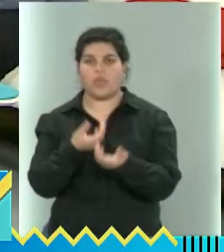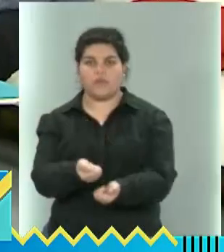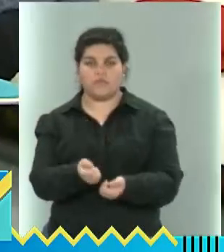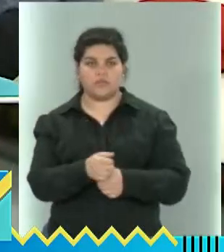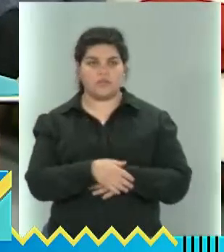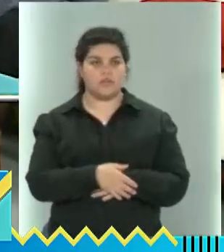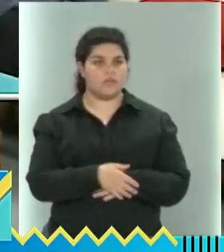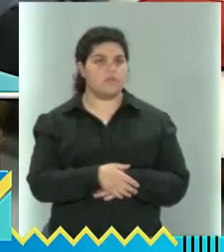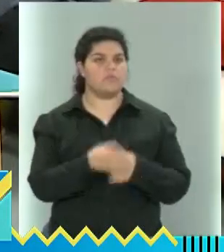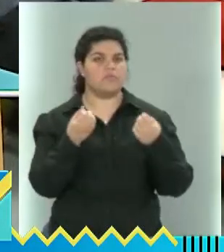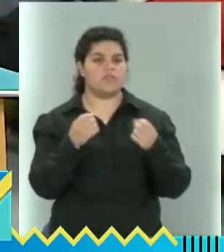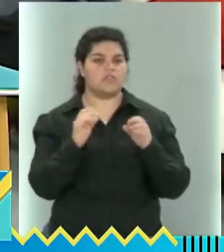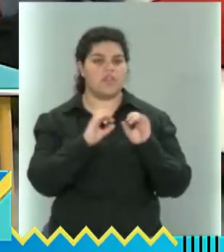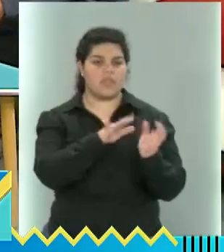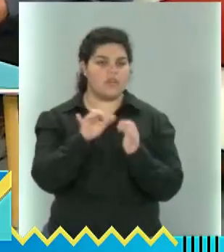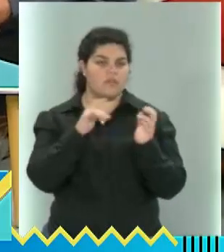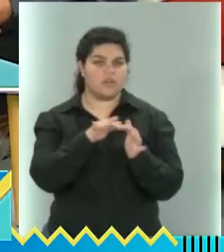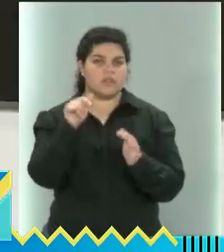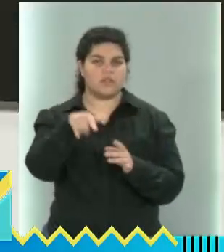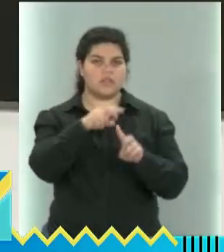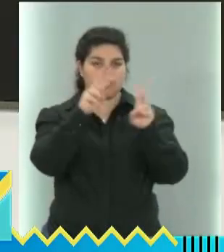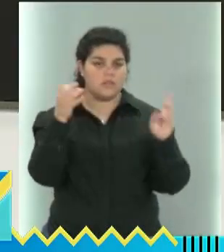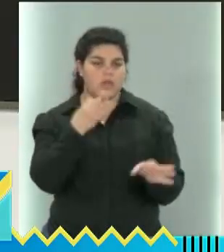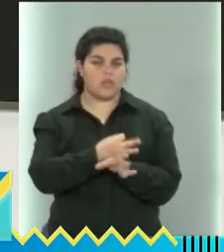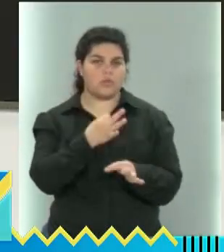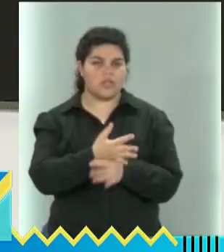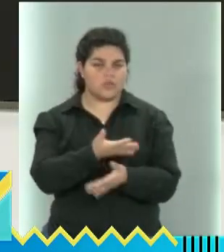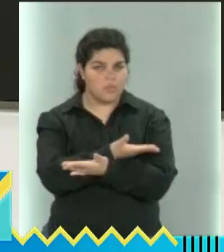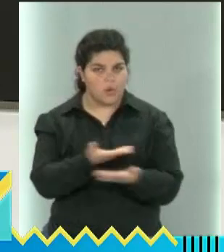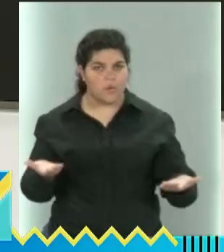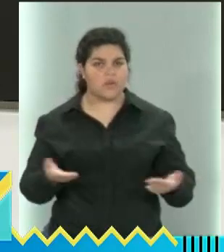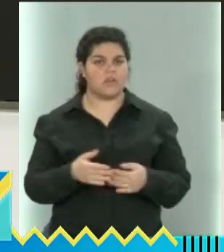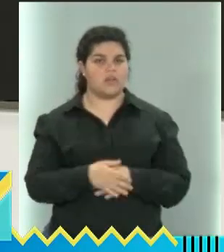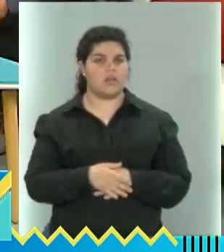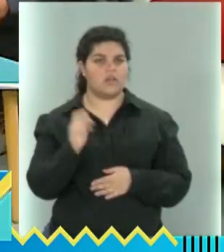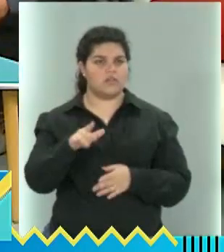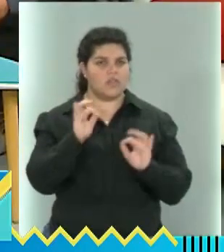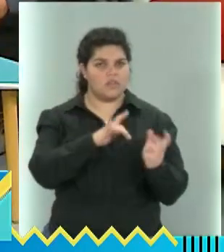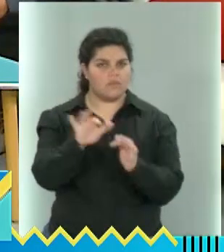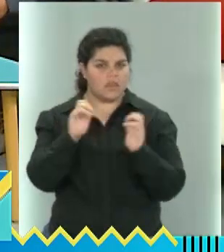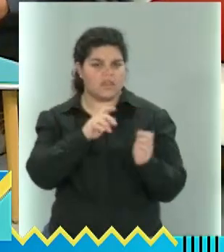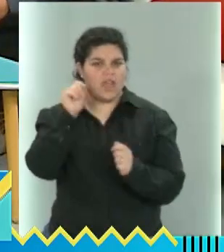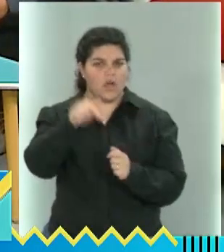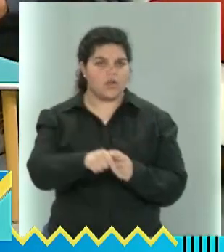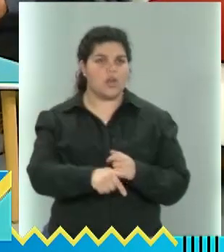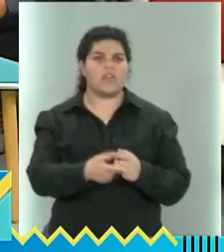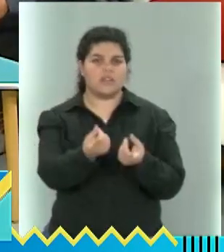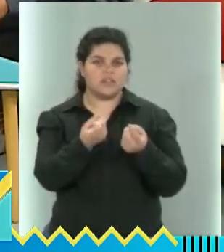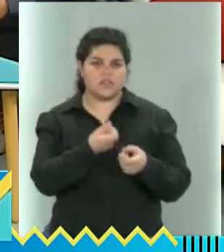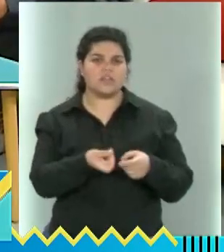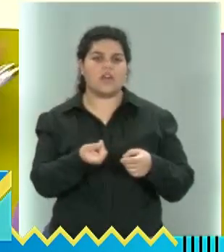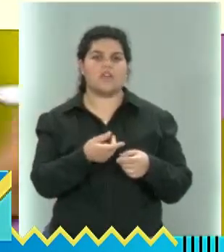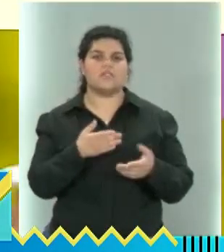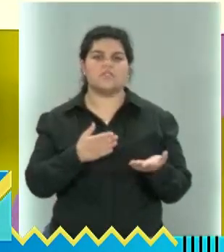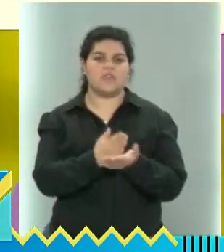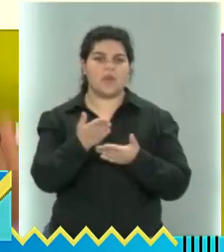educación pública se toma hoy a partir de este conflicto? ¿Creen que ese debate debería darse de otra manera y más continuamente